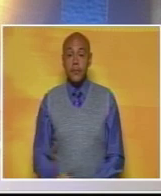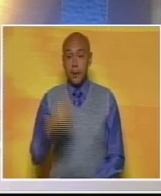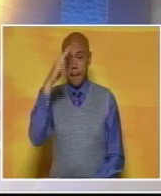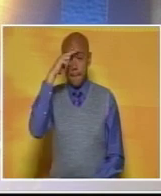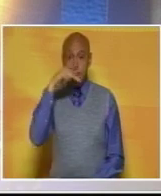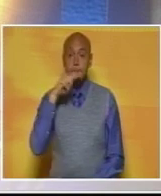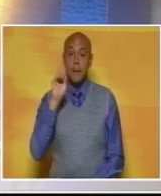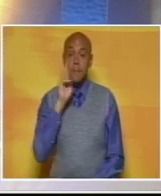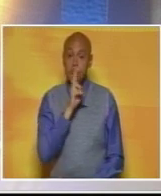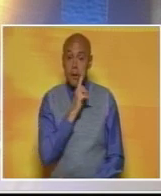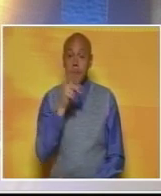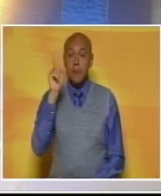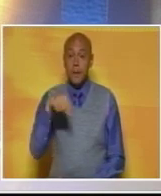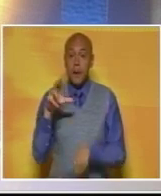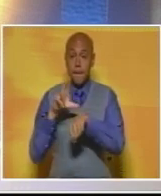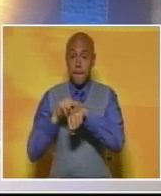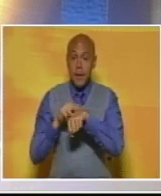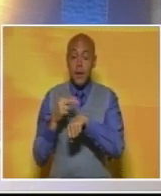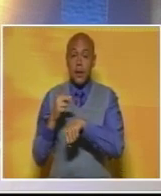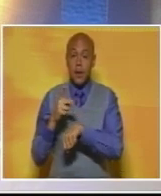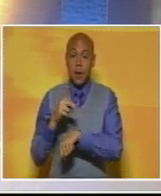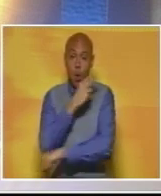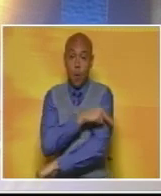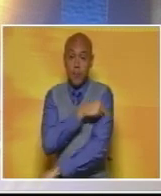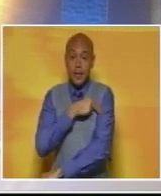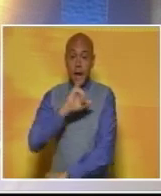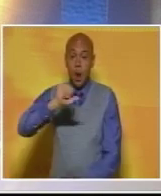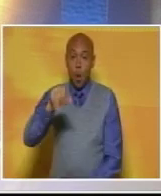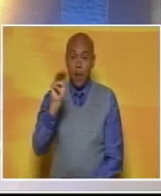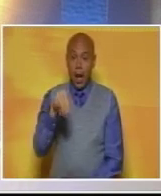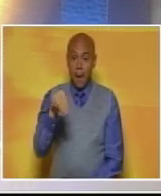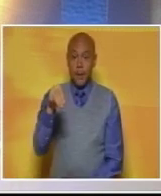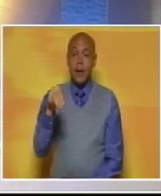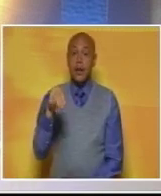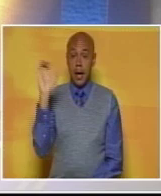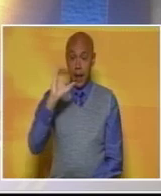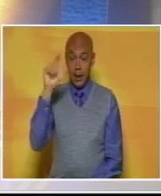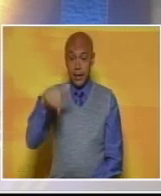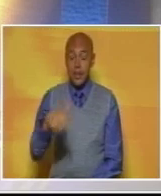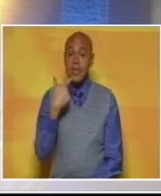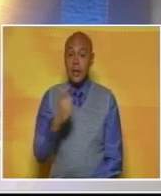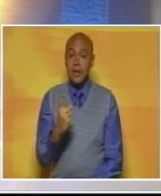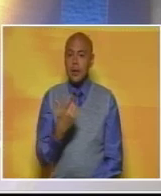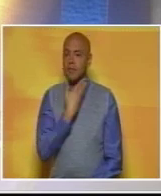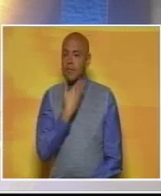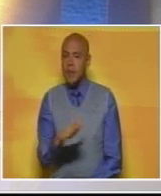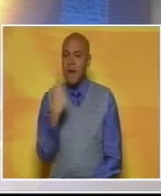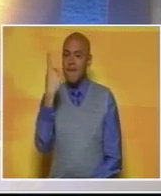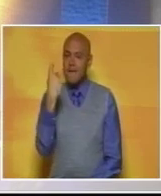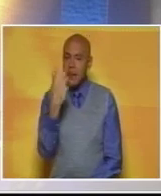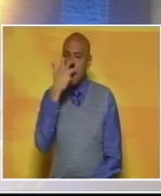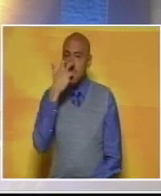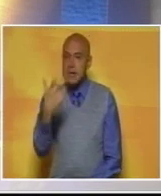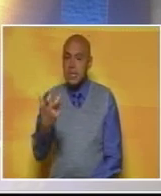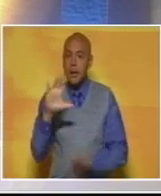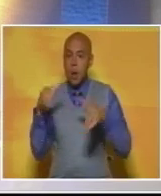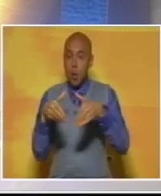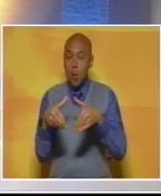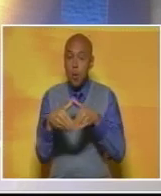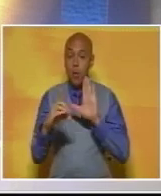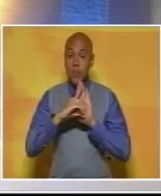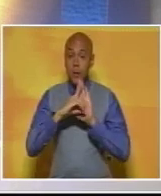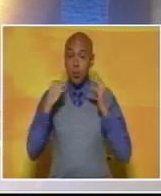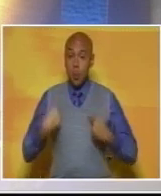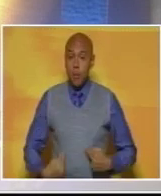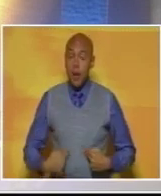Madres, representantes y médicos del Hospital de Niños JM de Los Ríos rechazan que no se permita la visita de una delegación de la Comisión Interamericana de